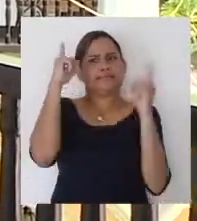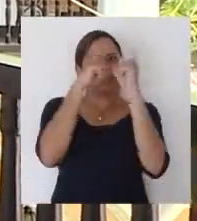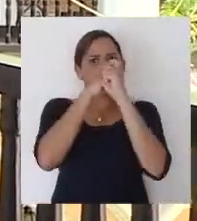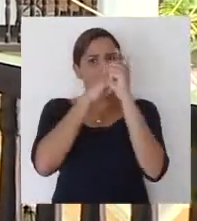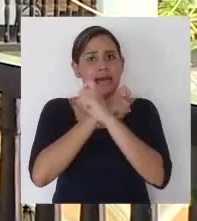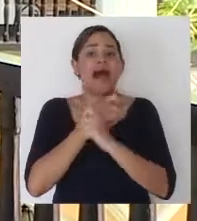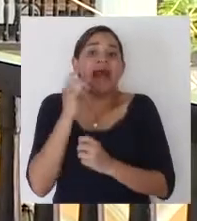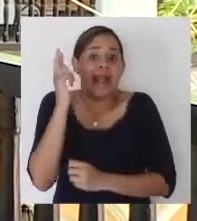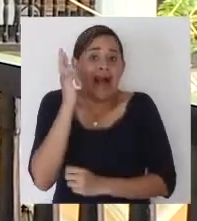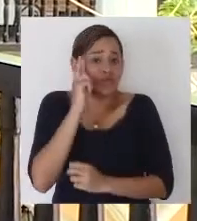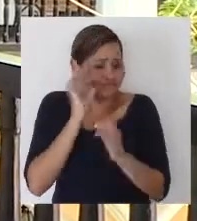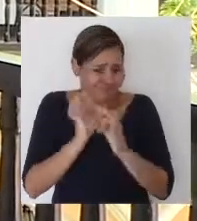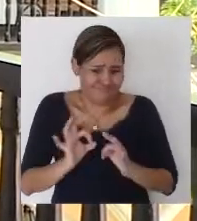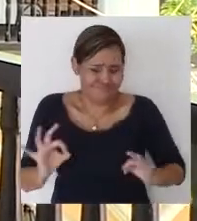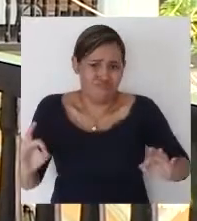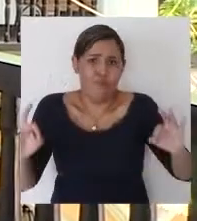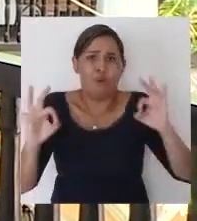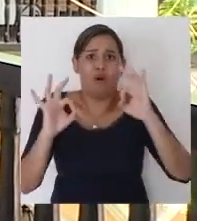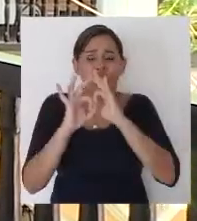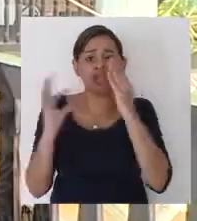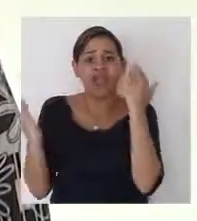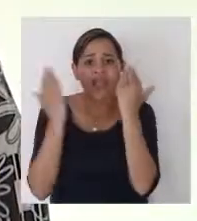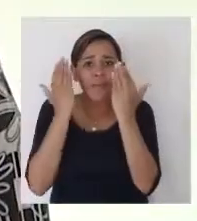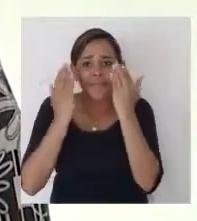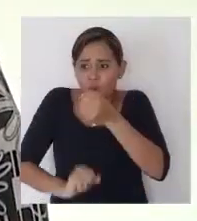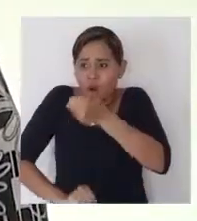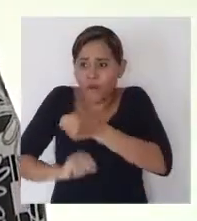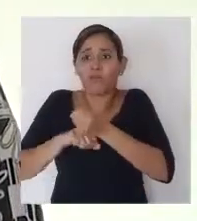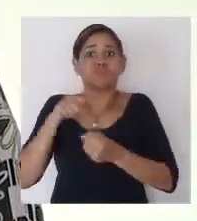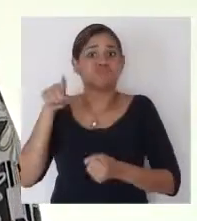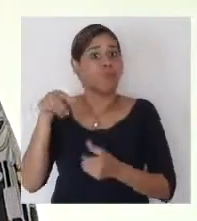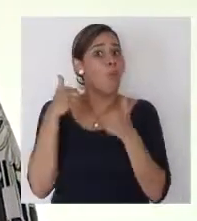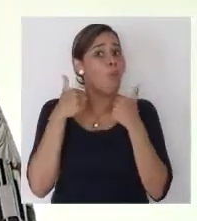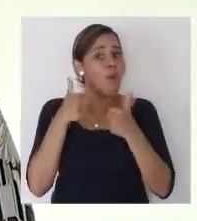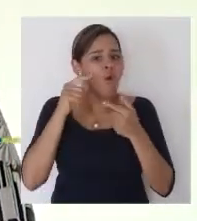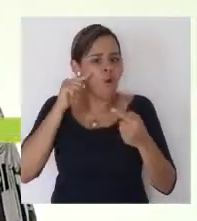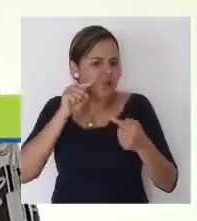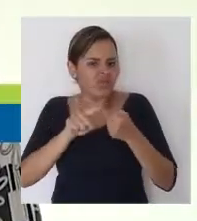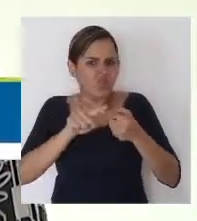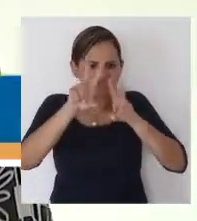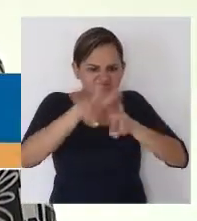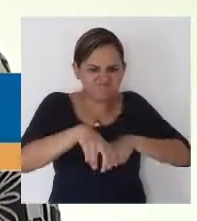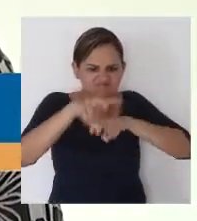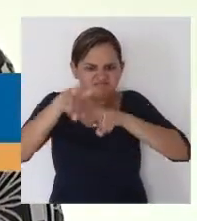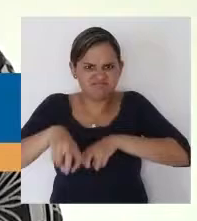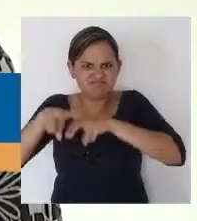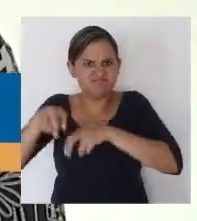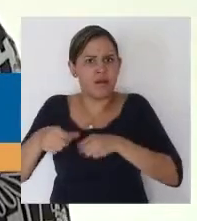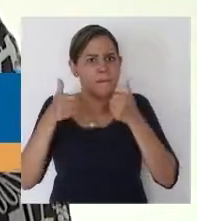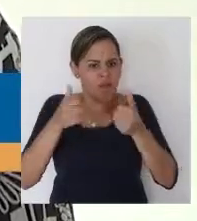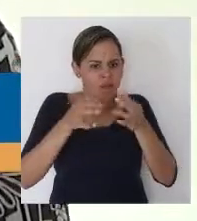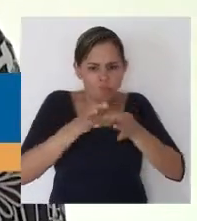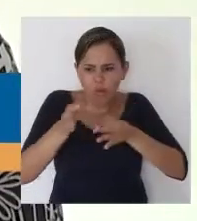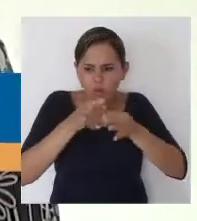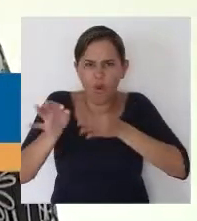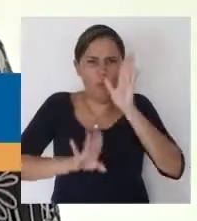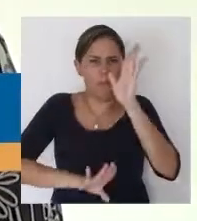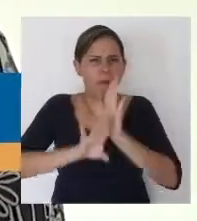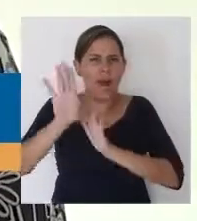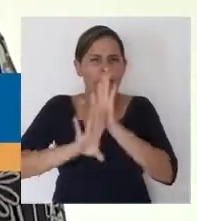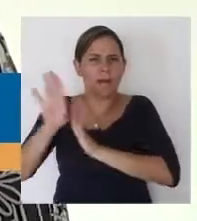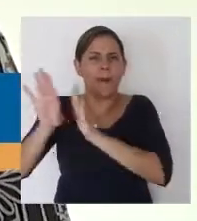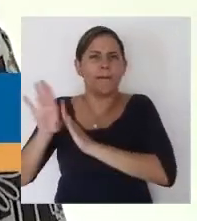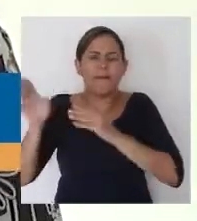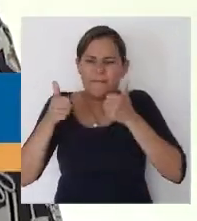documentales alrededor de la problemática de la zona creo que es un canal muy importante y que se debe ampliar